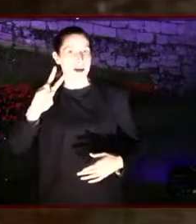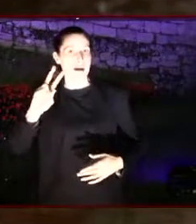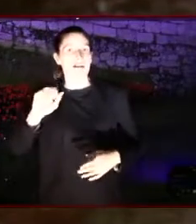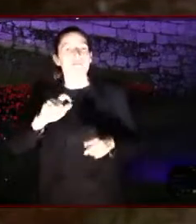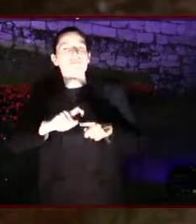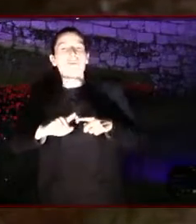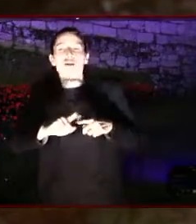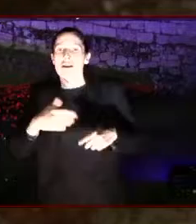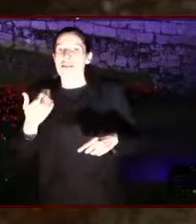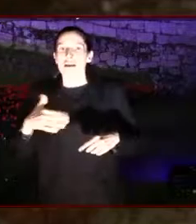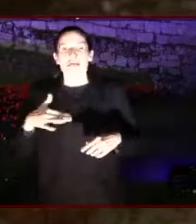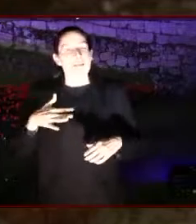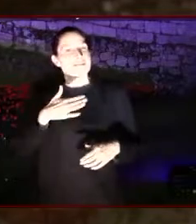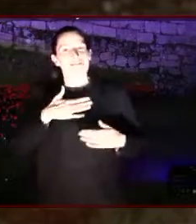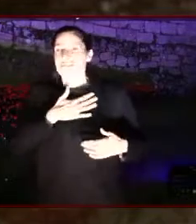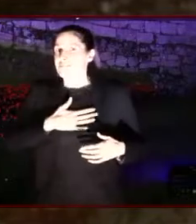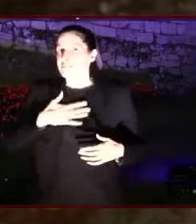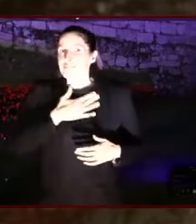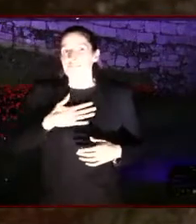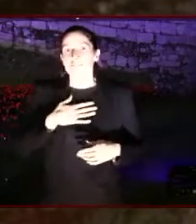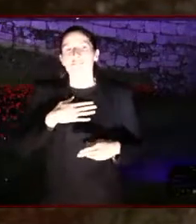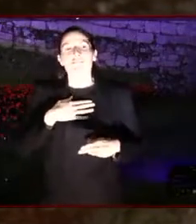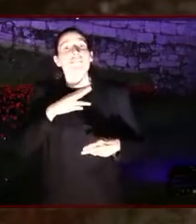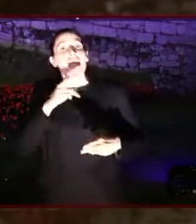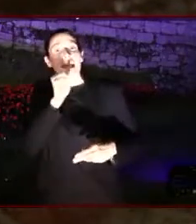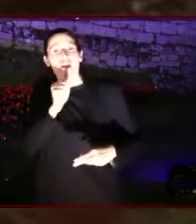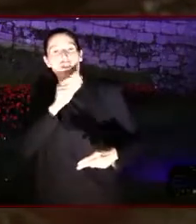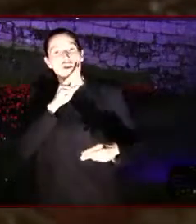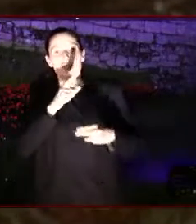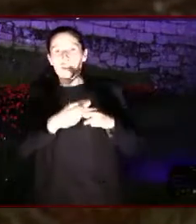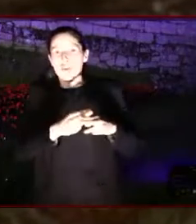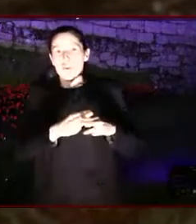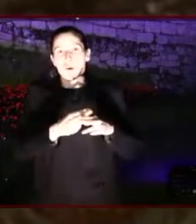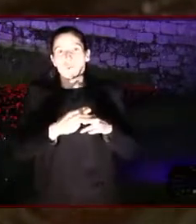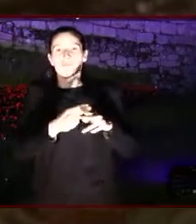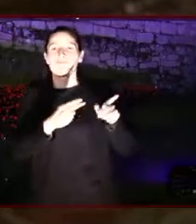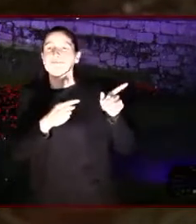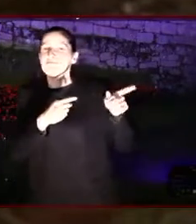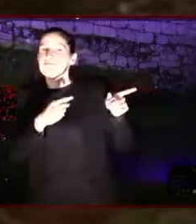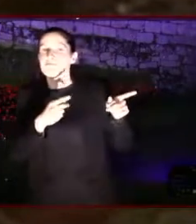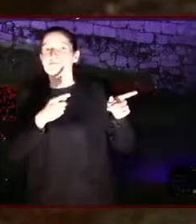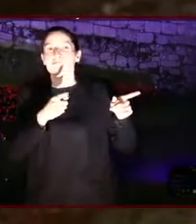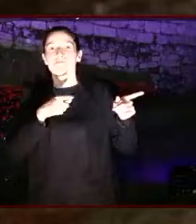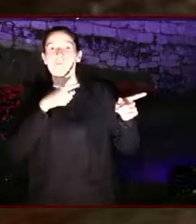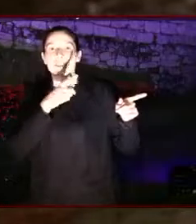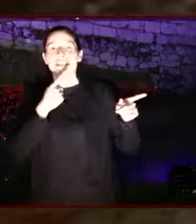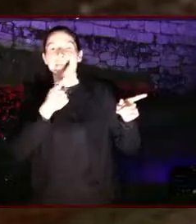canción cun título que non di a verdade. Porque en Descubreas, nos, estamos seguras de que non